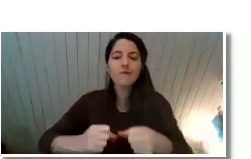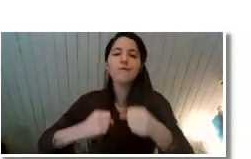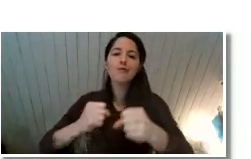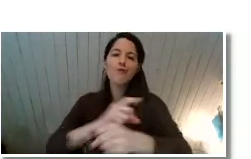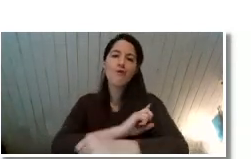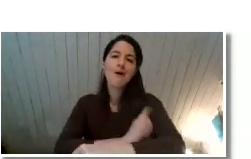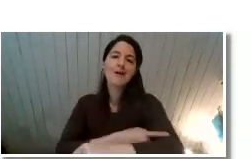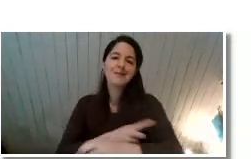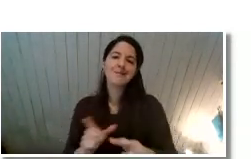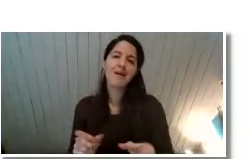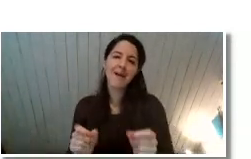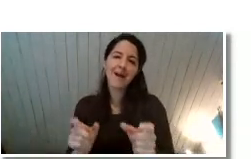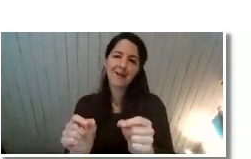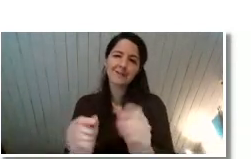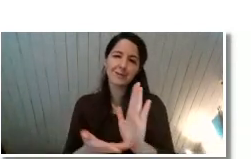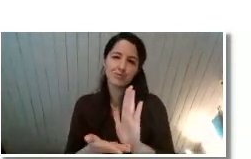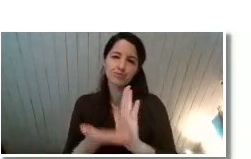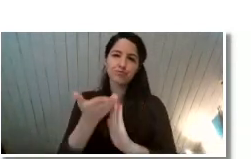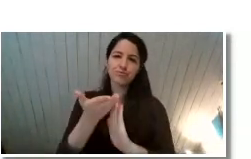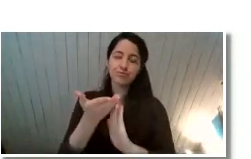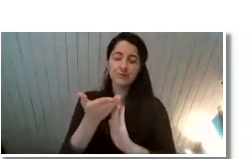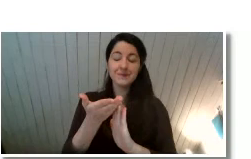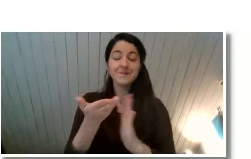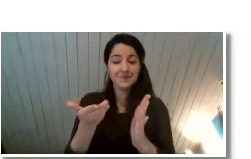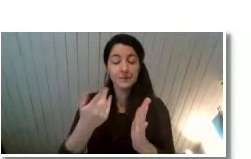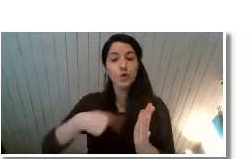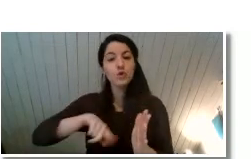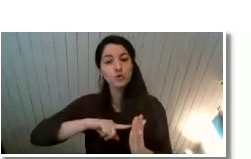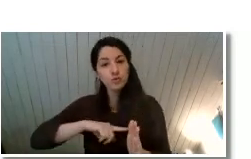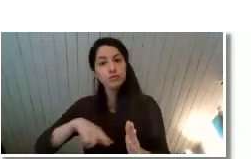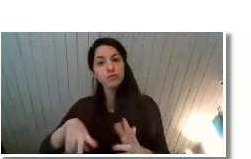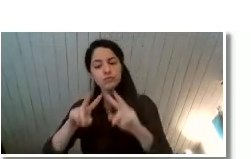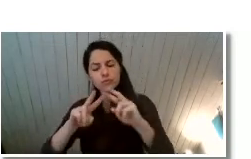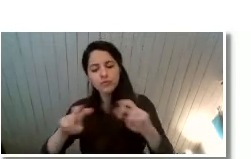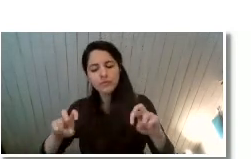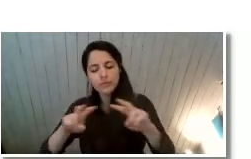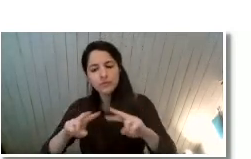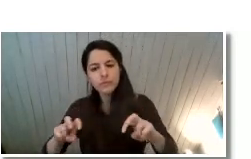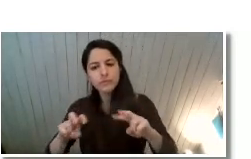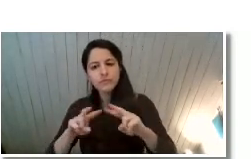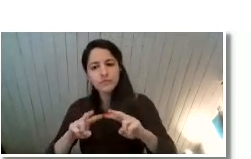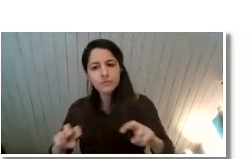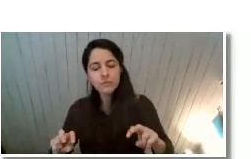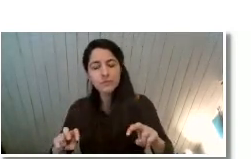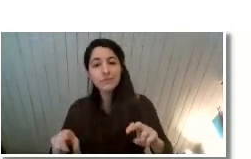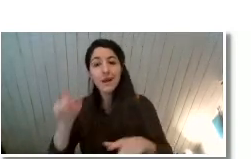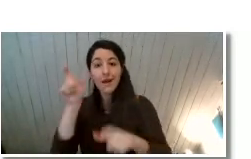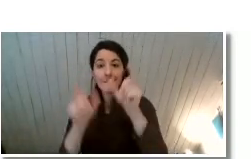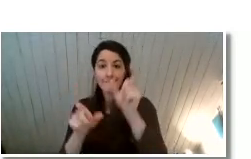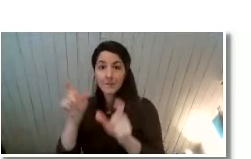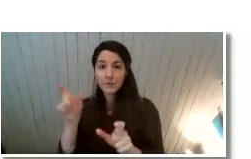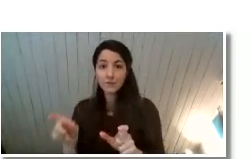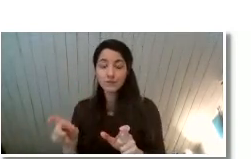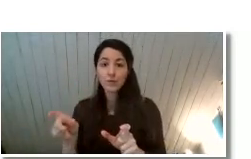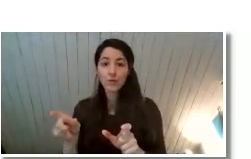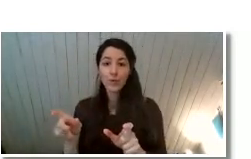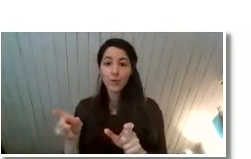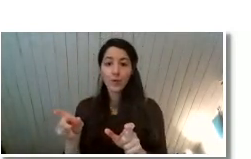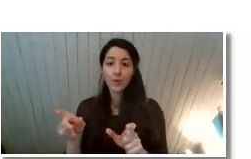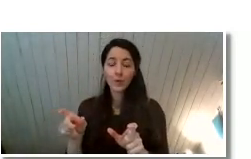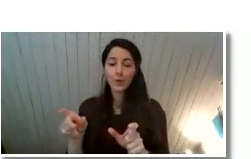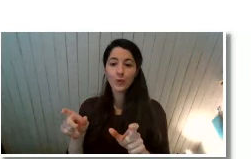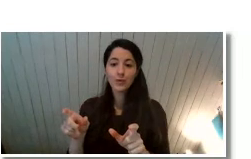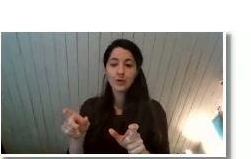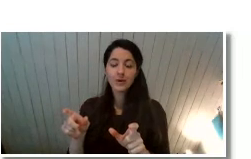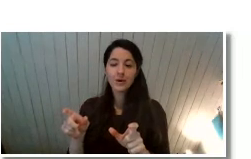cáncer. Nosotros determinamos que en la población de carcinomas de próstata